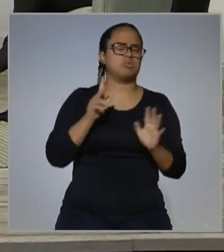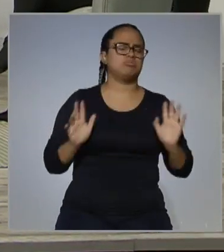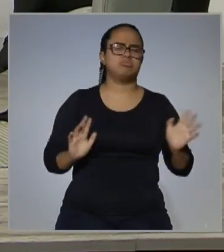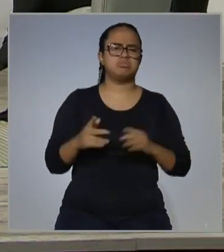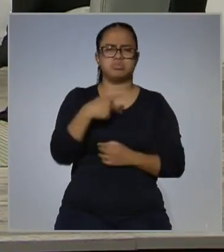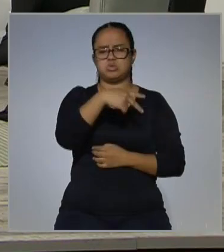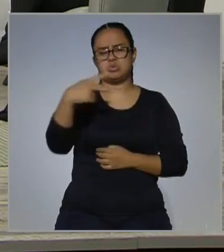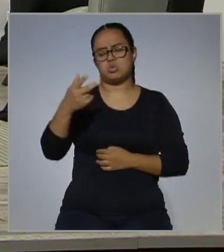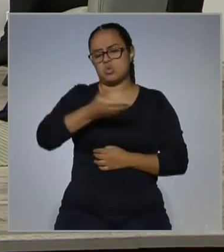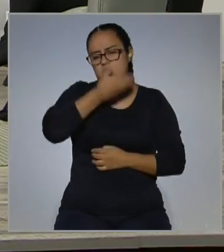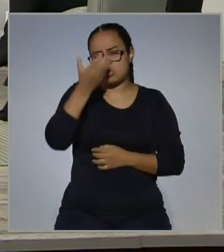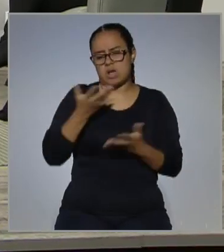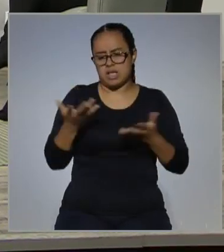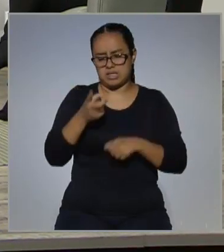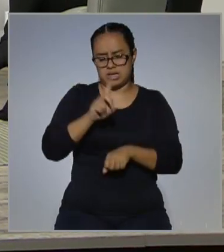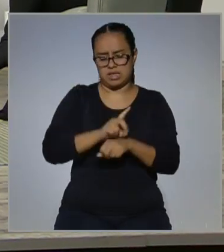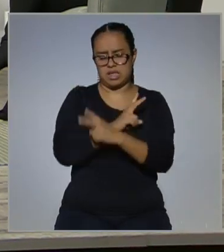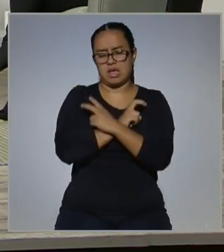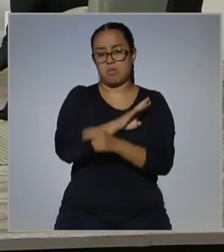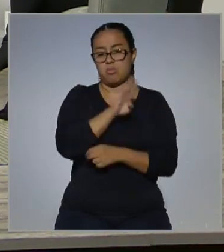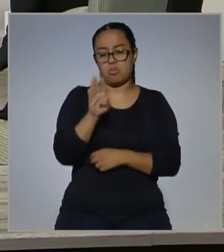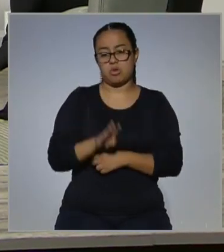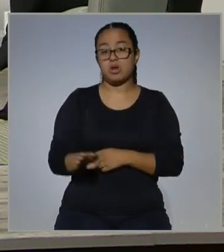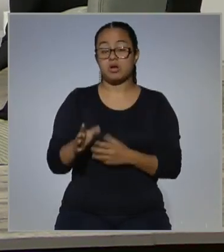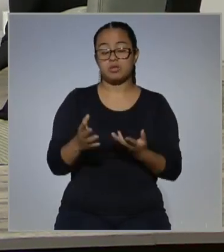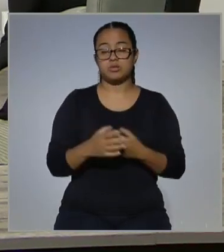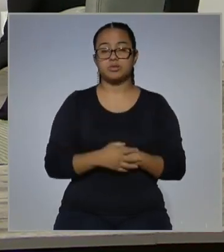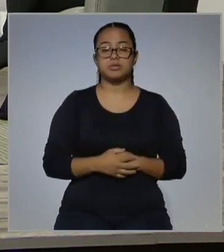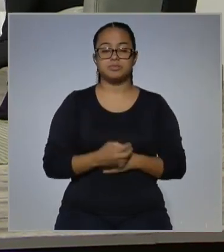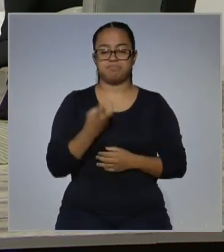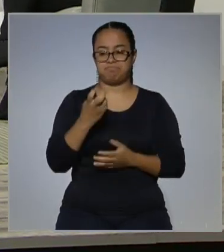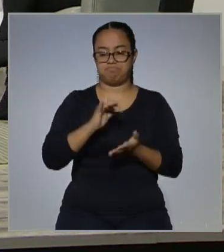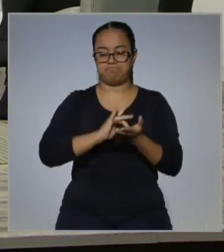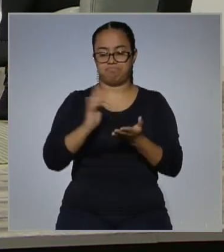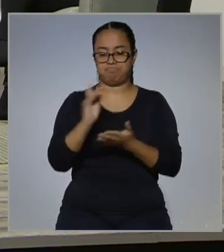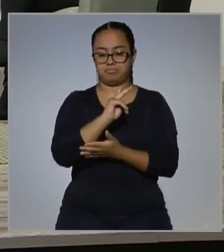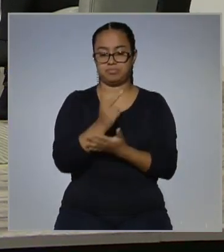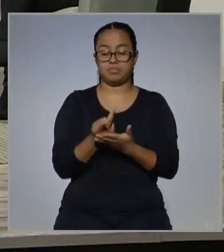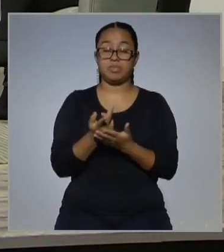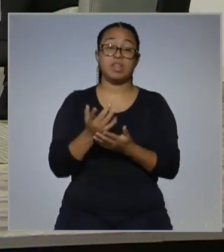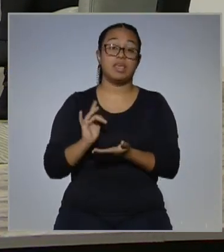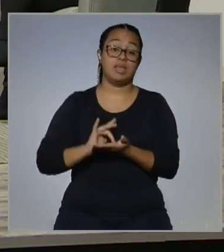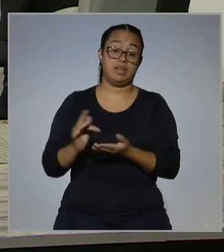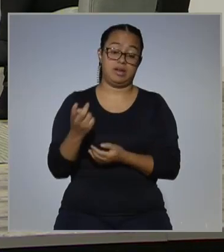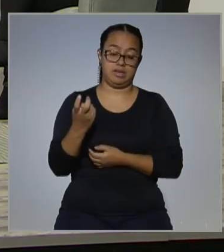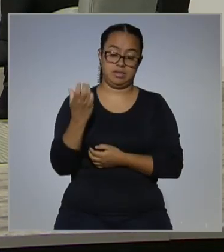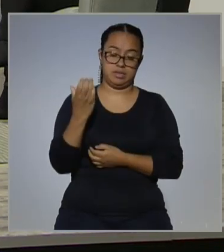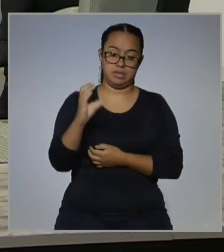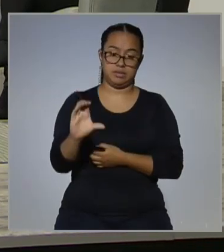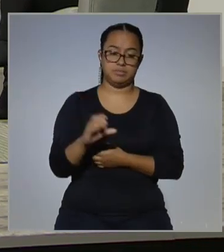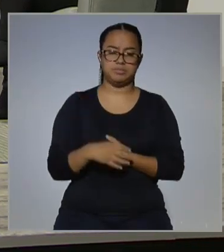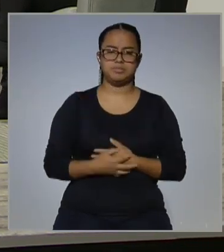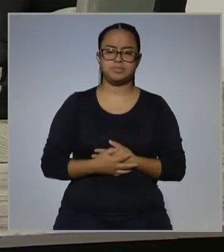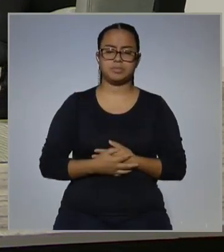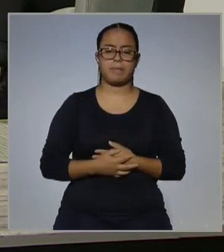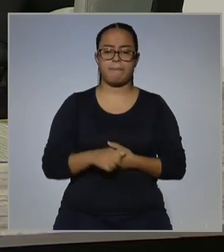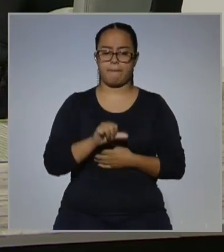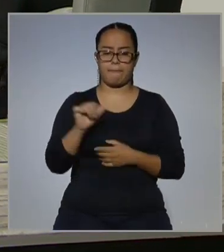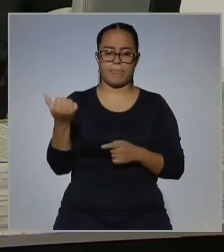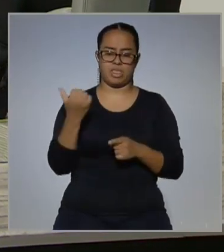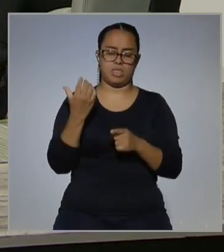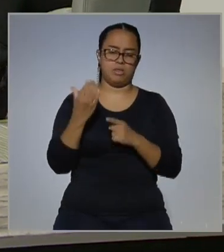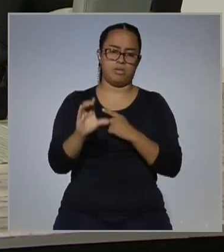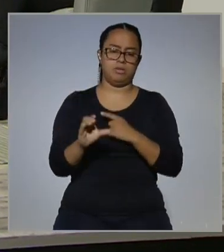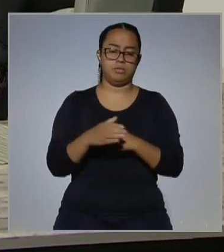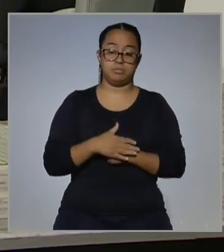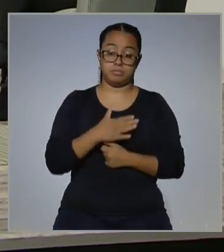Nuestra celebración del Día de Muertos es la evidencia de ello. Gracias por este gran programa. Muchas gracias, Karina, por tu comentario. Y Victoria nos